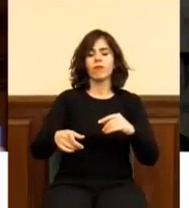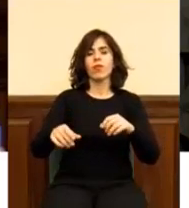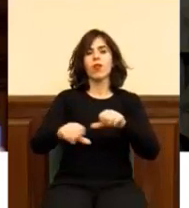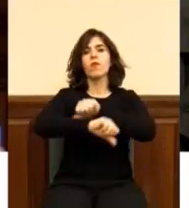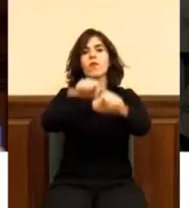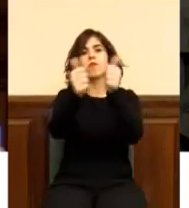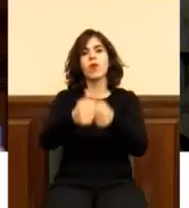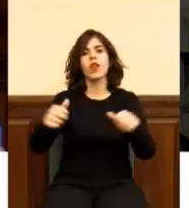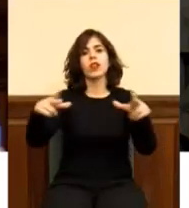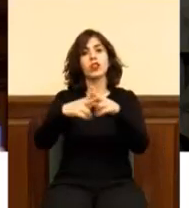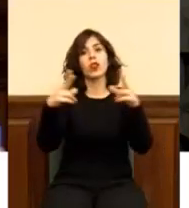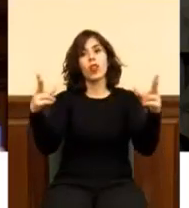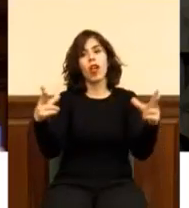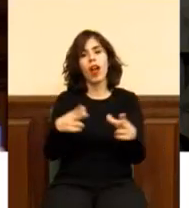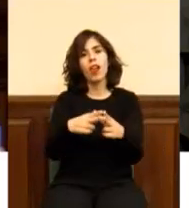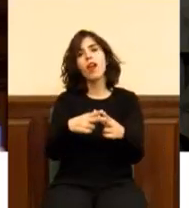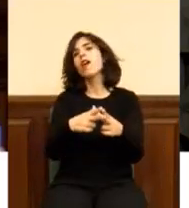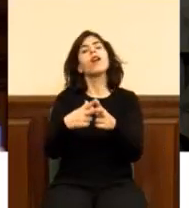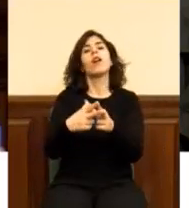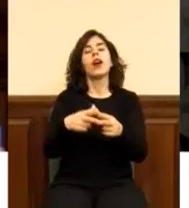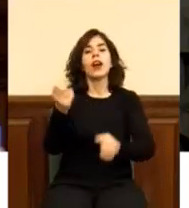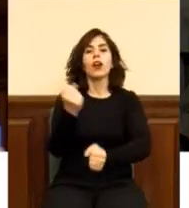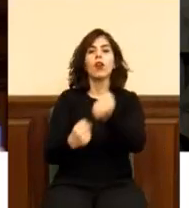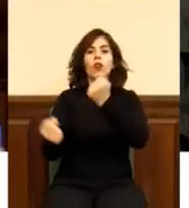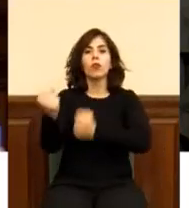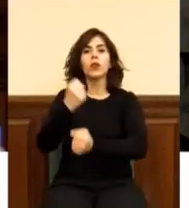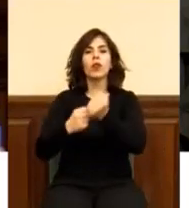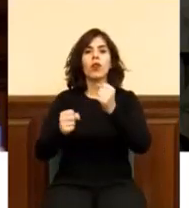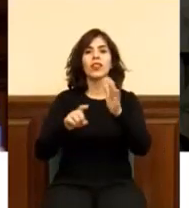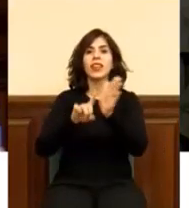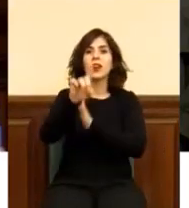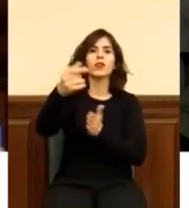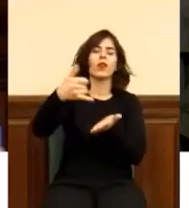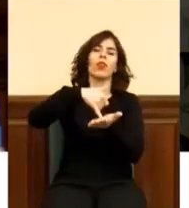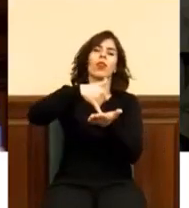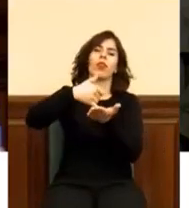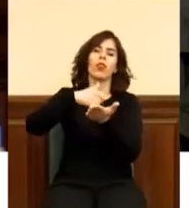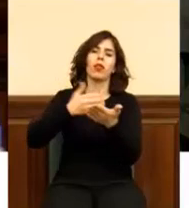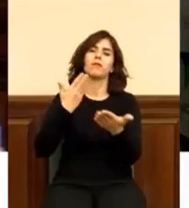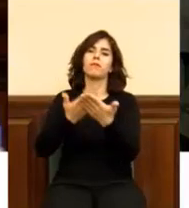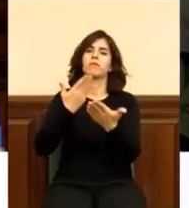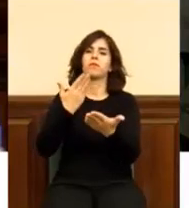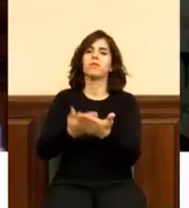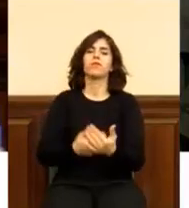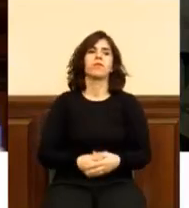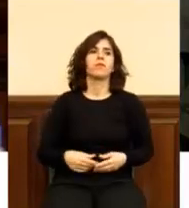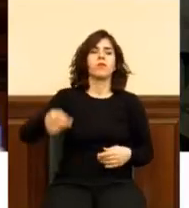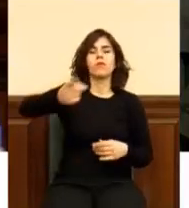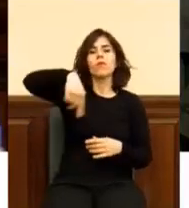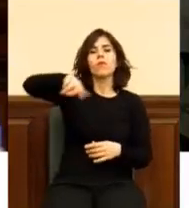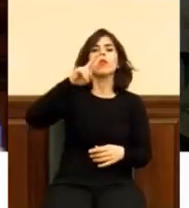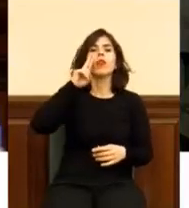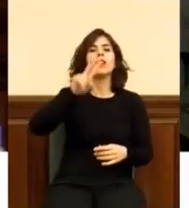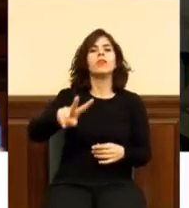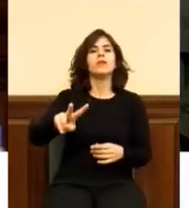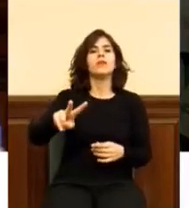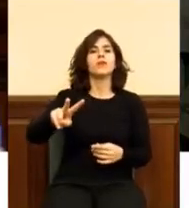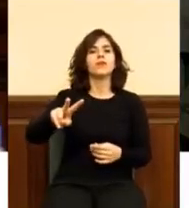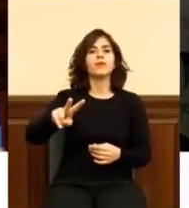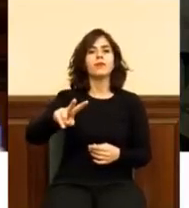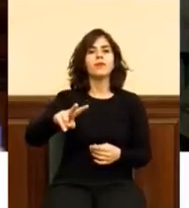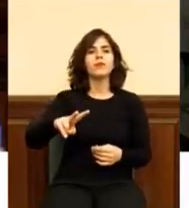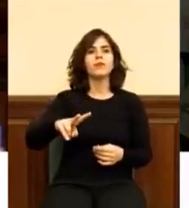modelo social y económico de desarrollo, en el que hemos visto lo caras que nos han salido